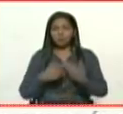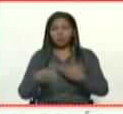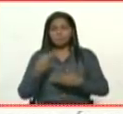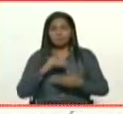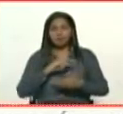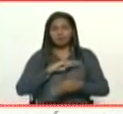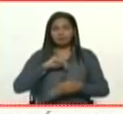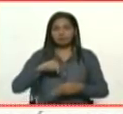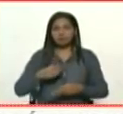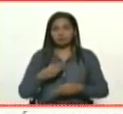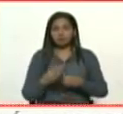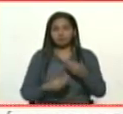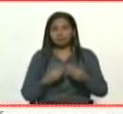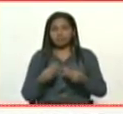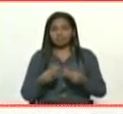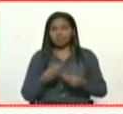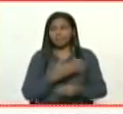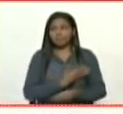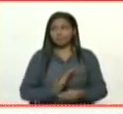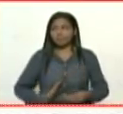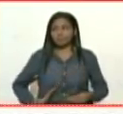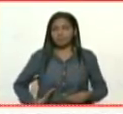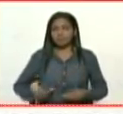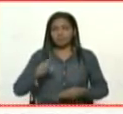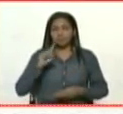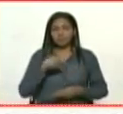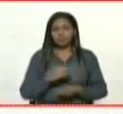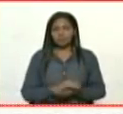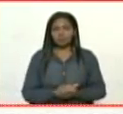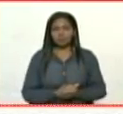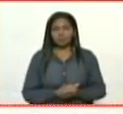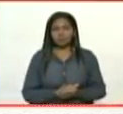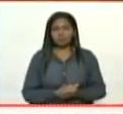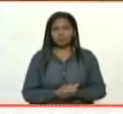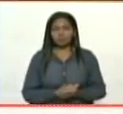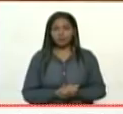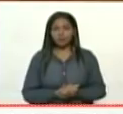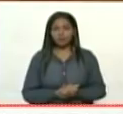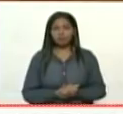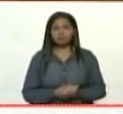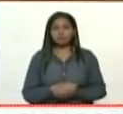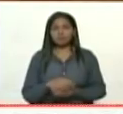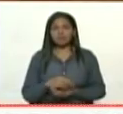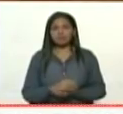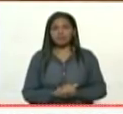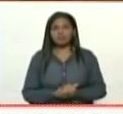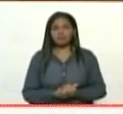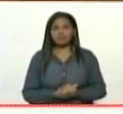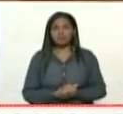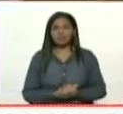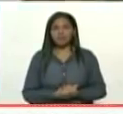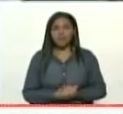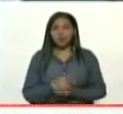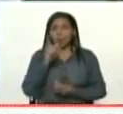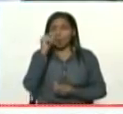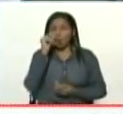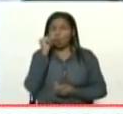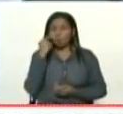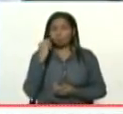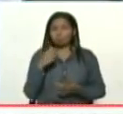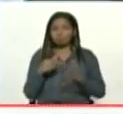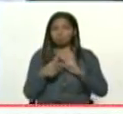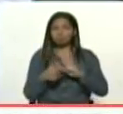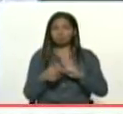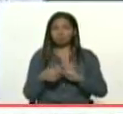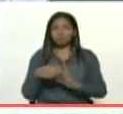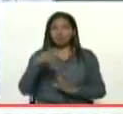etapa. Señor presidente José Javier Morales, ¿tú eres de dónde, Morales? Morales de Venezuela, del Banco